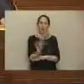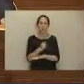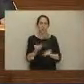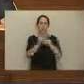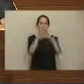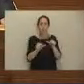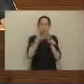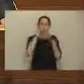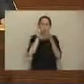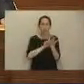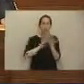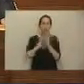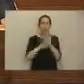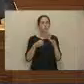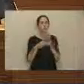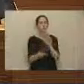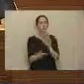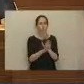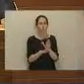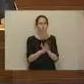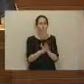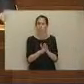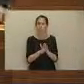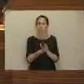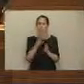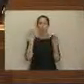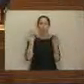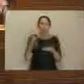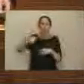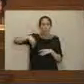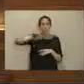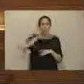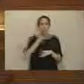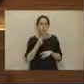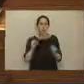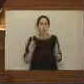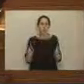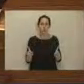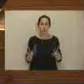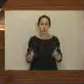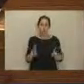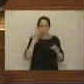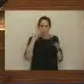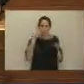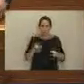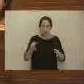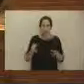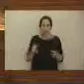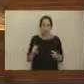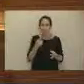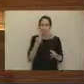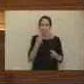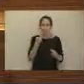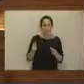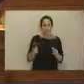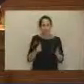tratamiento asertivo comunitario, a pesar de que a ustedes no les guste. Realmente, lo que huele, y se lo digo